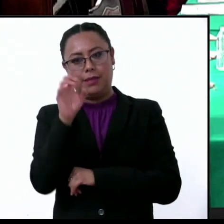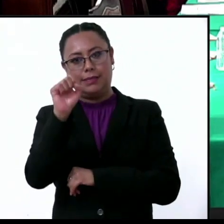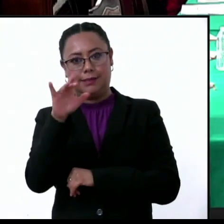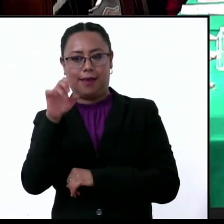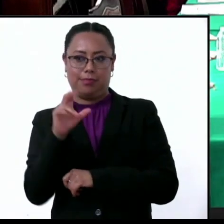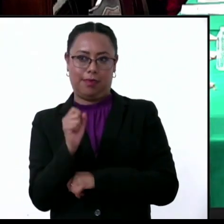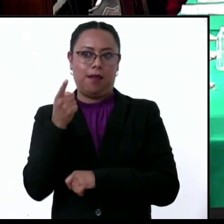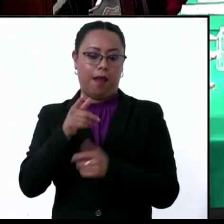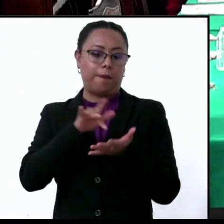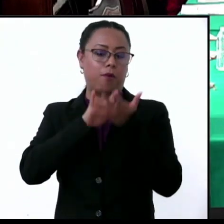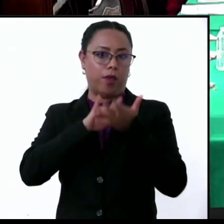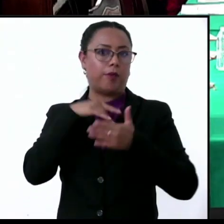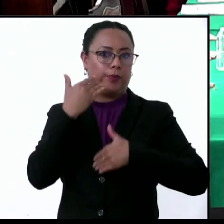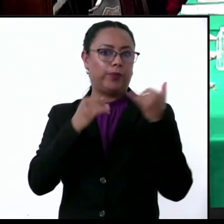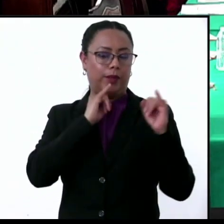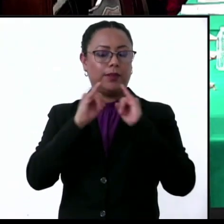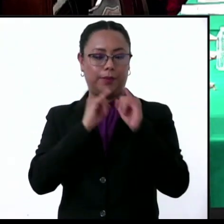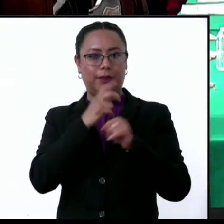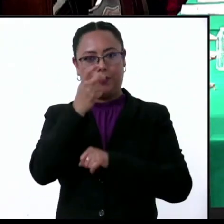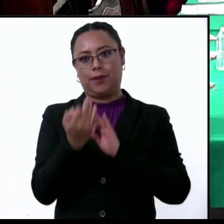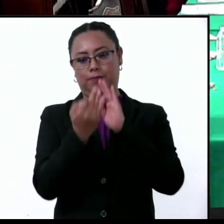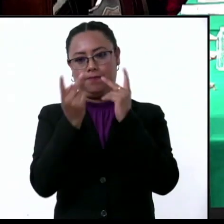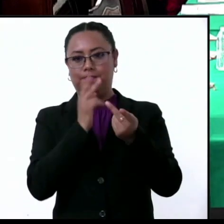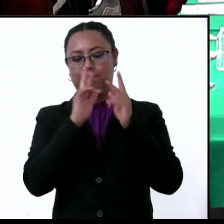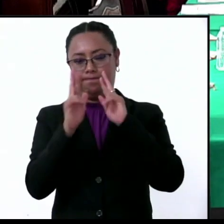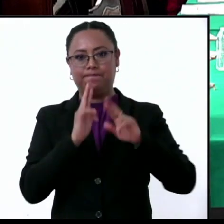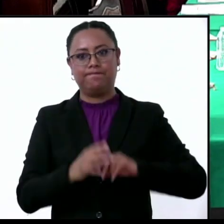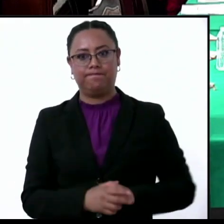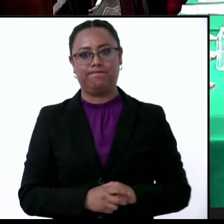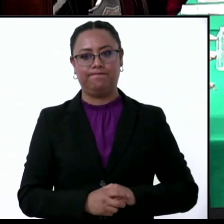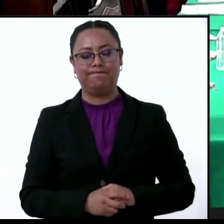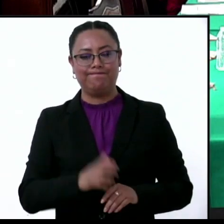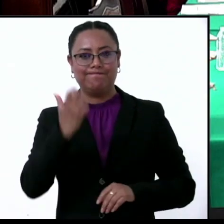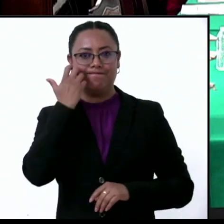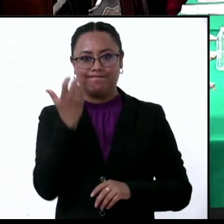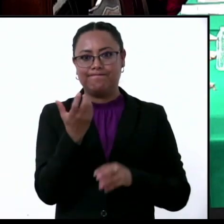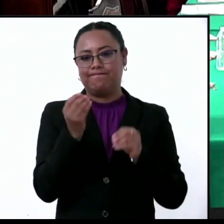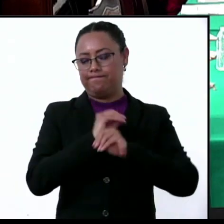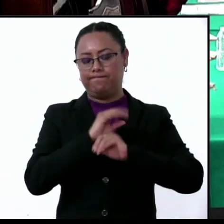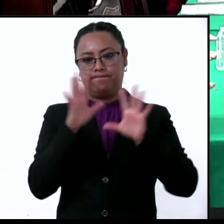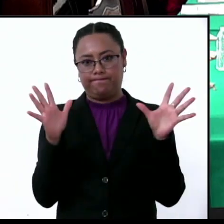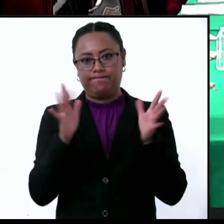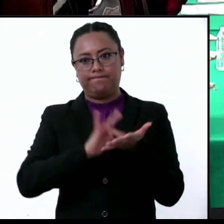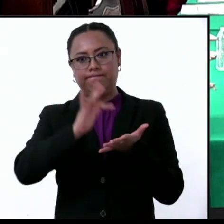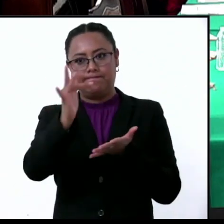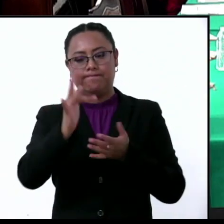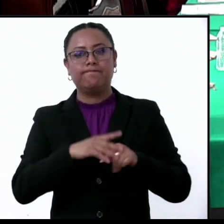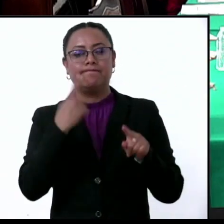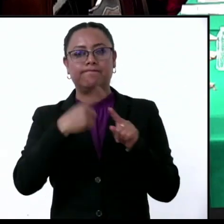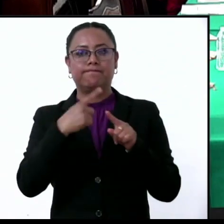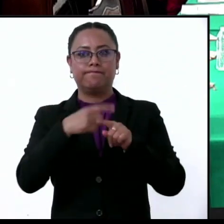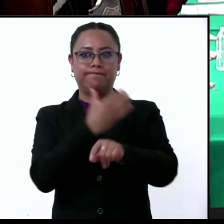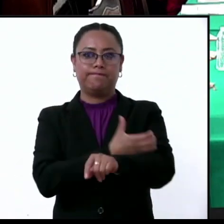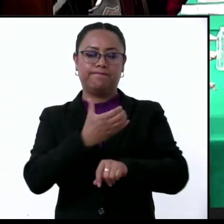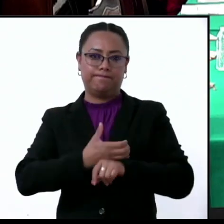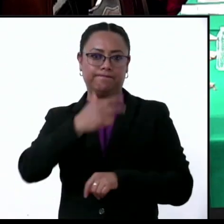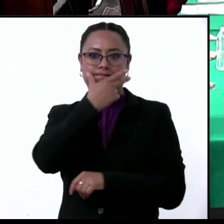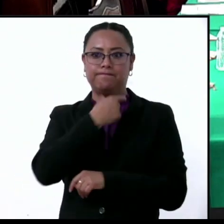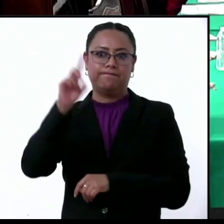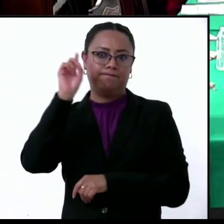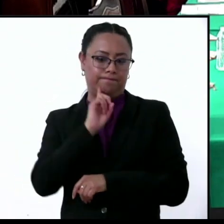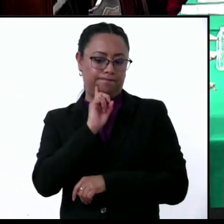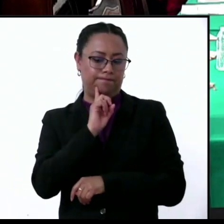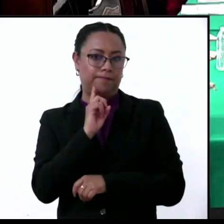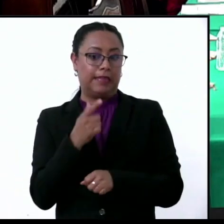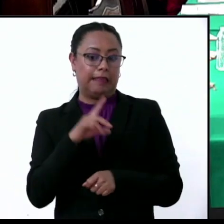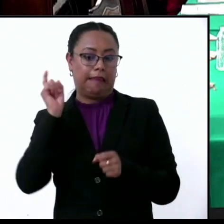interpretación de esta comparecencia. Quiero, por supuesto, que agradecer a las compañeras y compañeros que forman